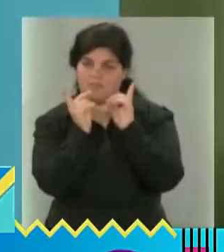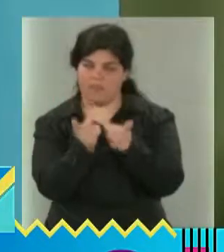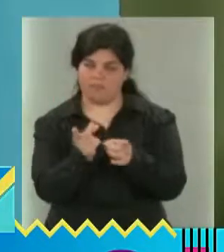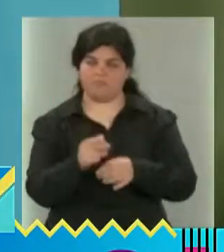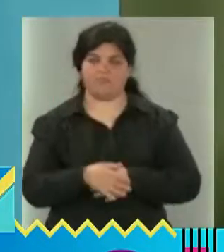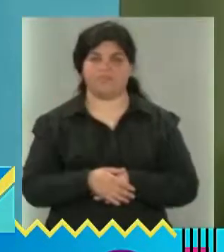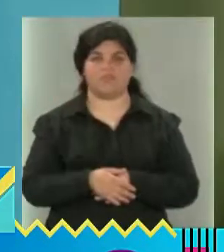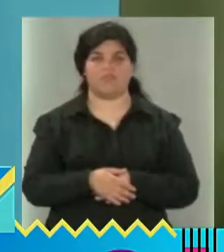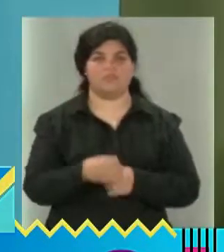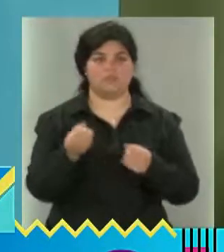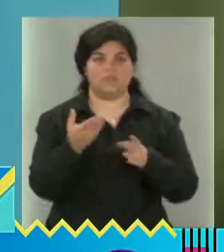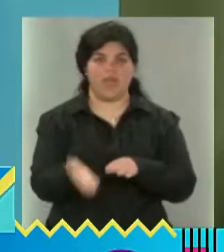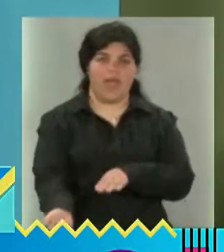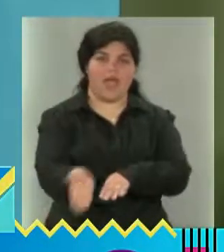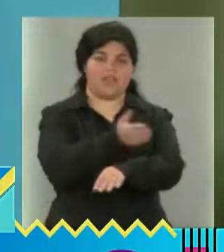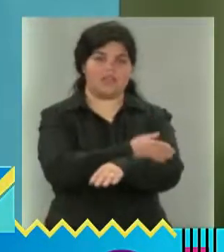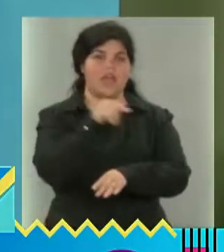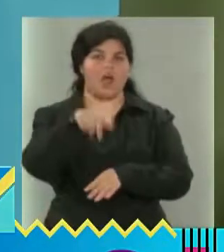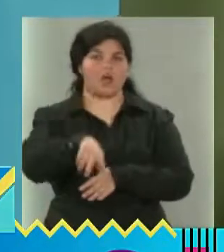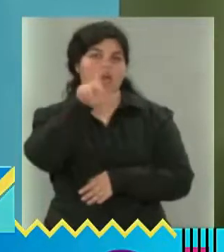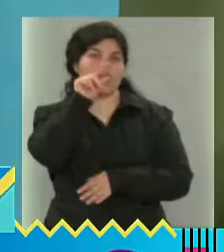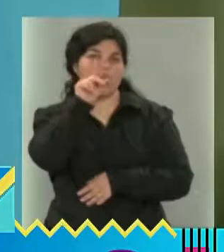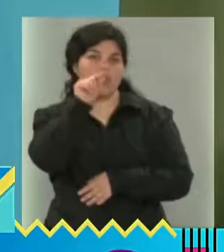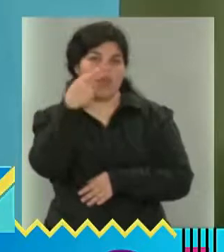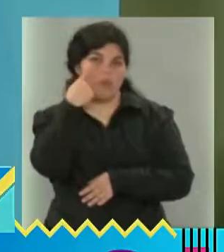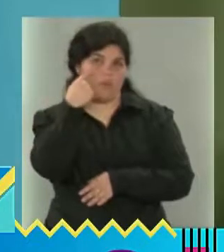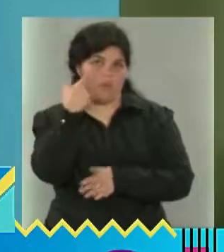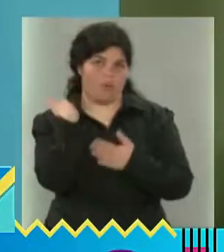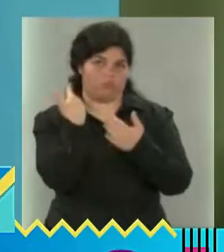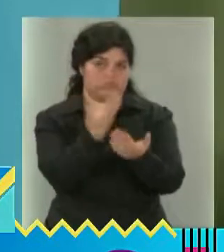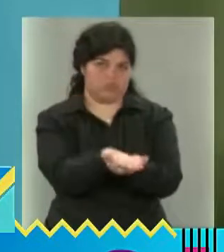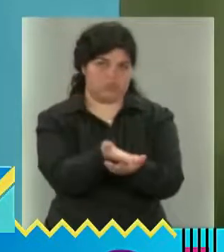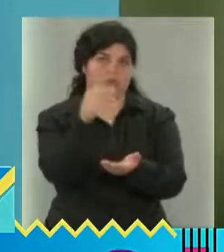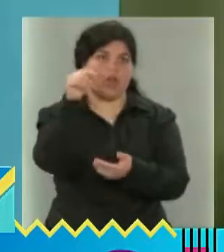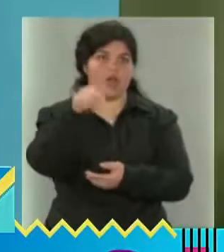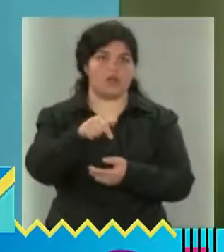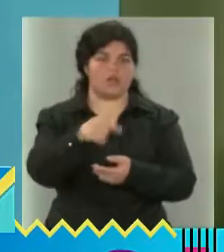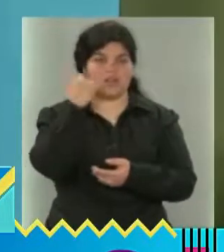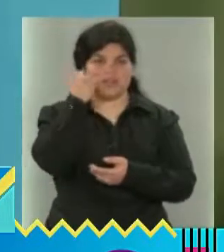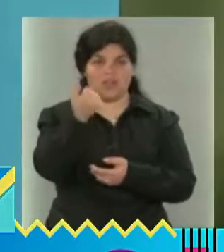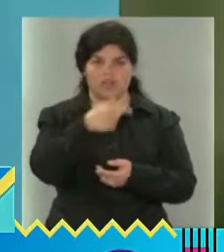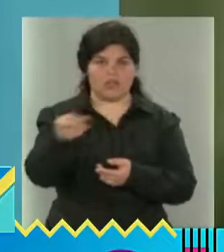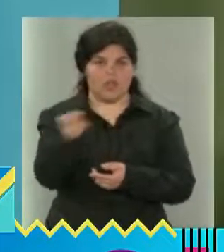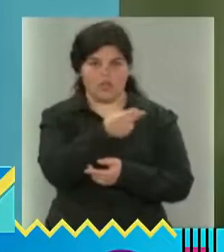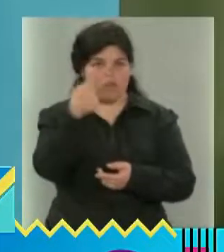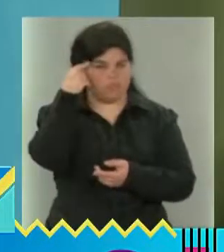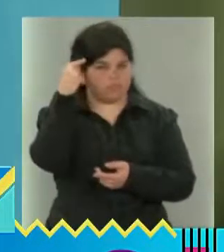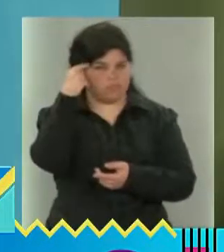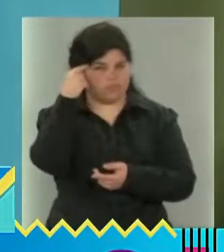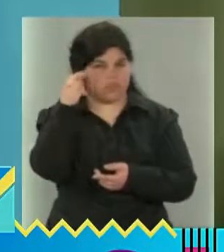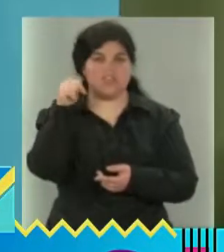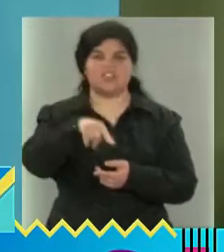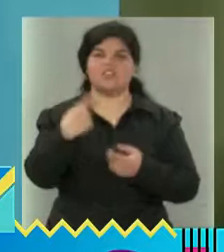en el bloque anterior, el tuit en vivo de nuestros invitados. En este caso, reitero la consigna, ya lo han estado pensando. Tiene que ver con